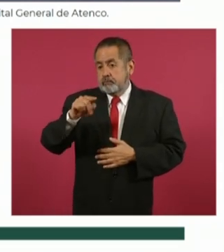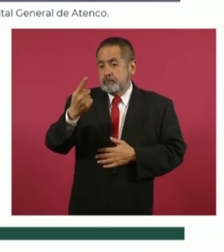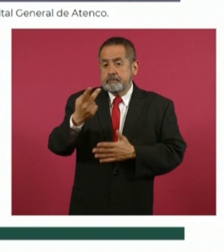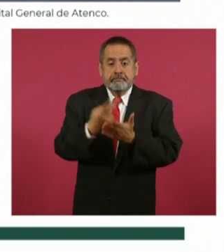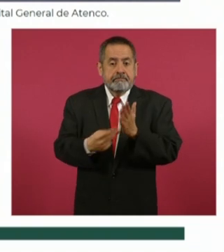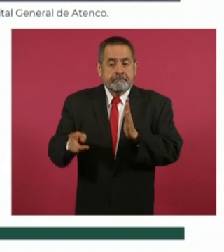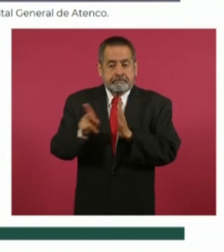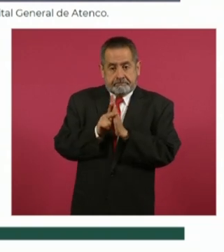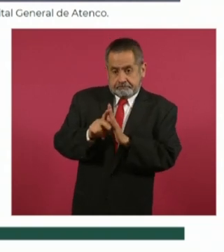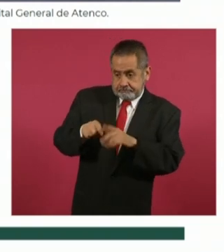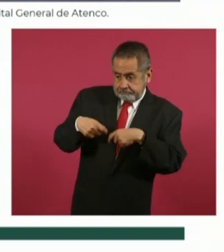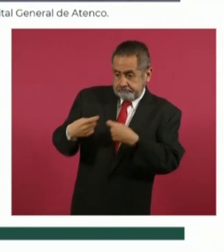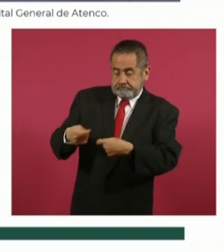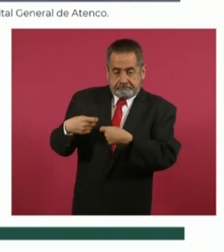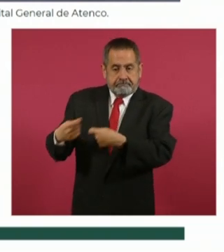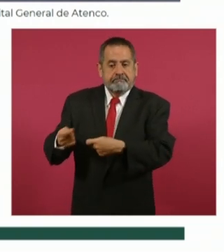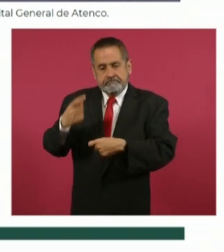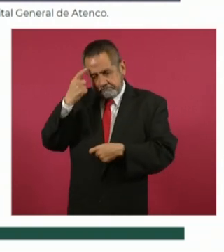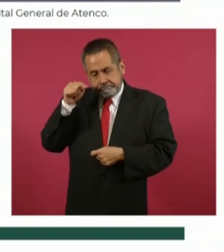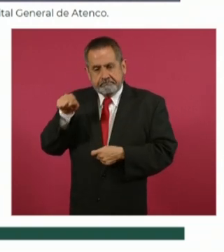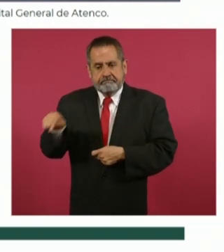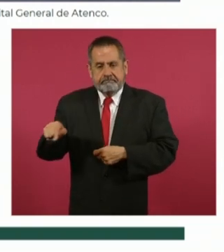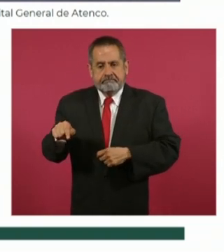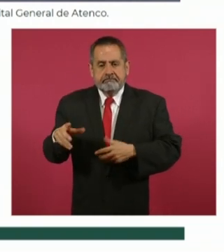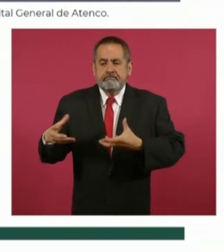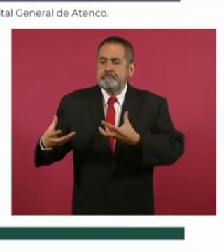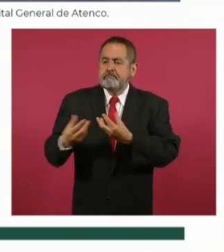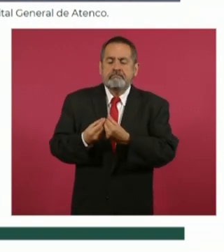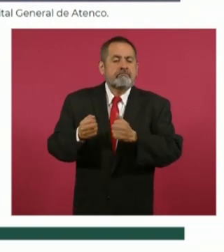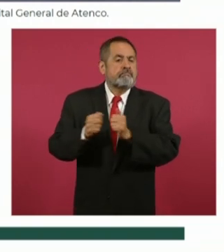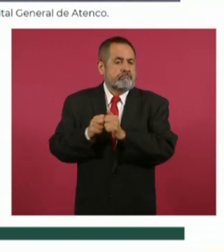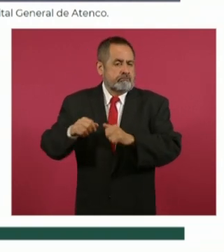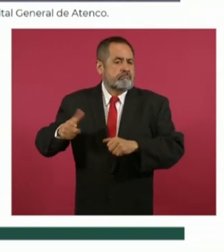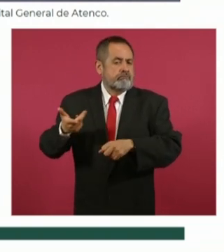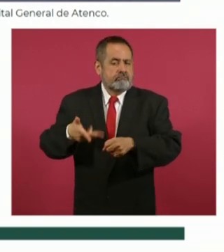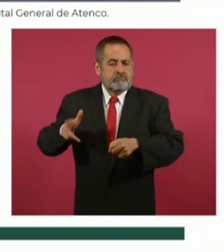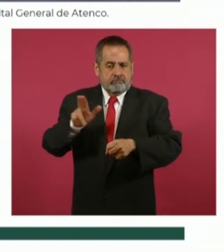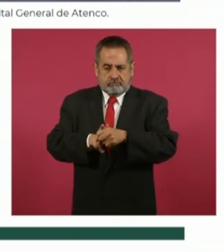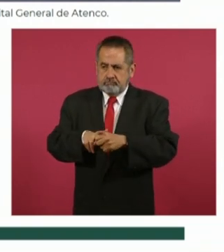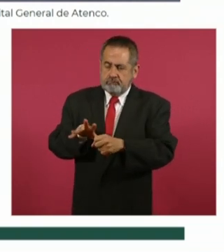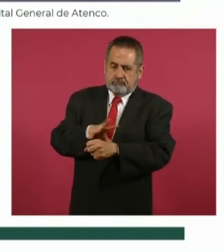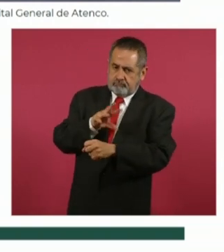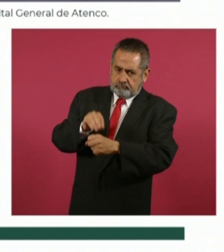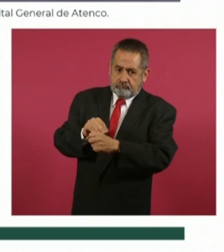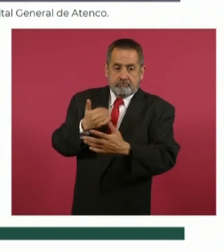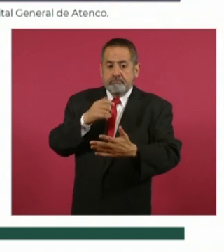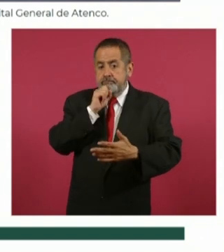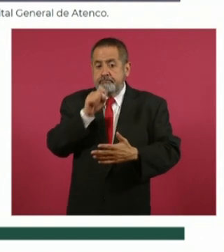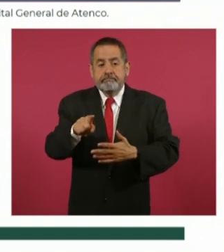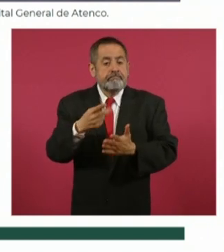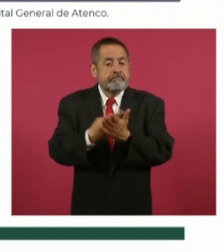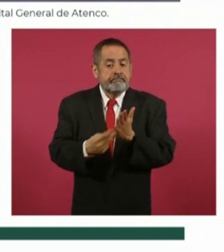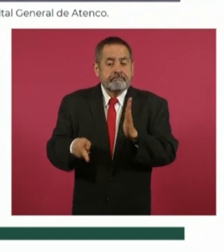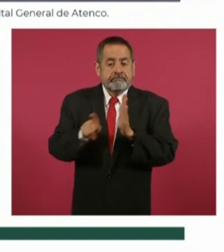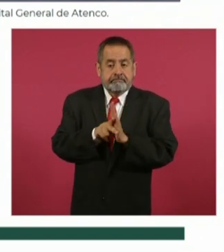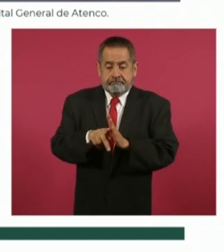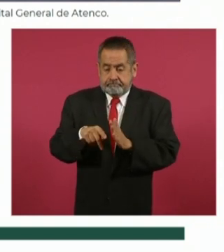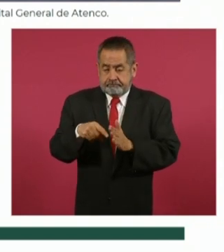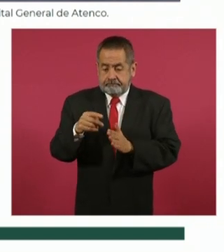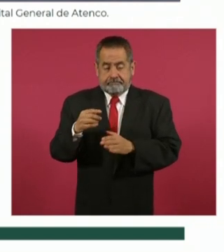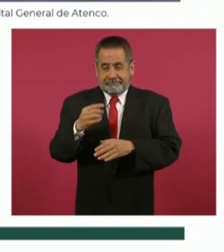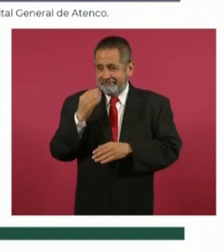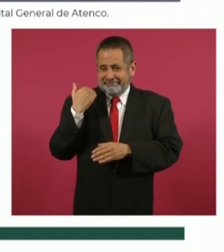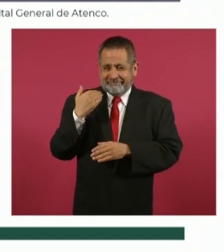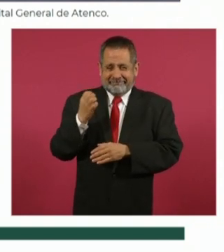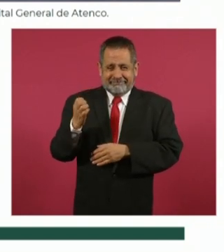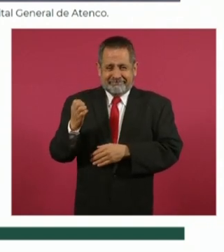para implementación, supervisión y cuerpos de gobierno de los hospitales, además de la basificación de enero del Estado de México,